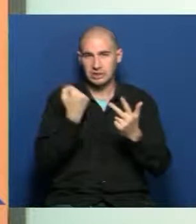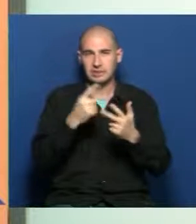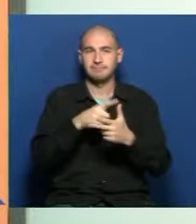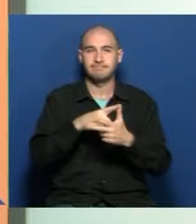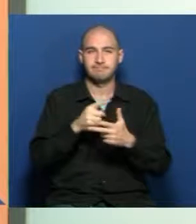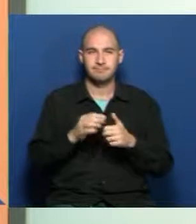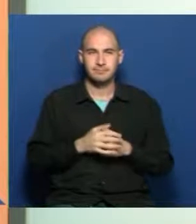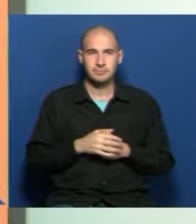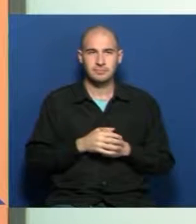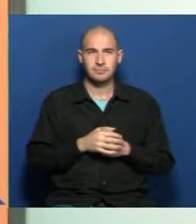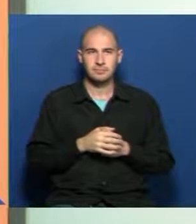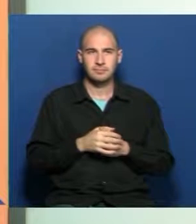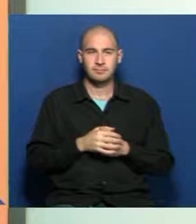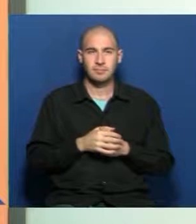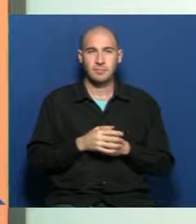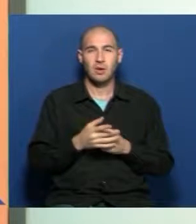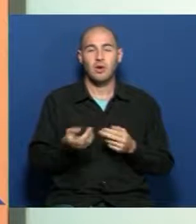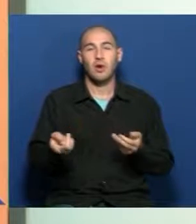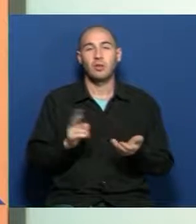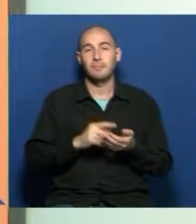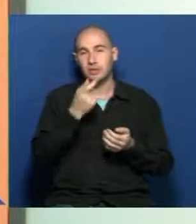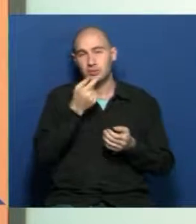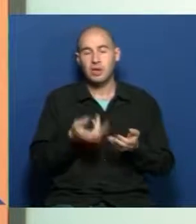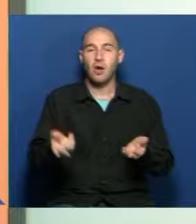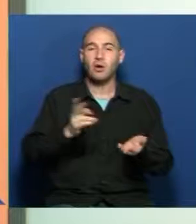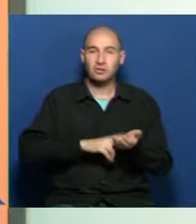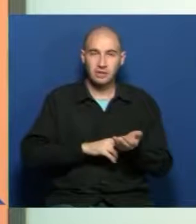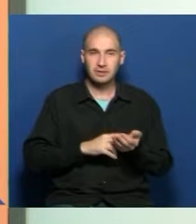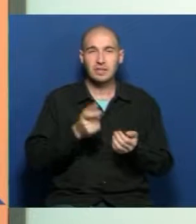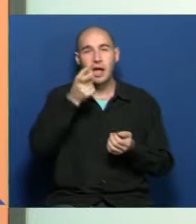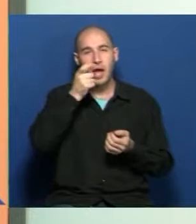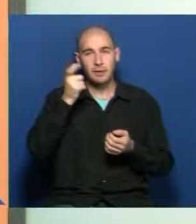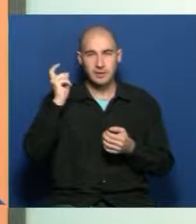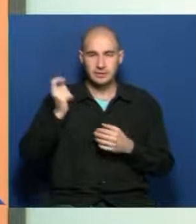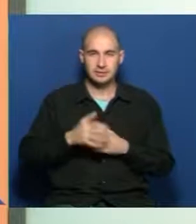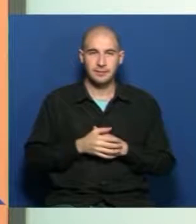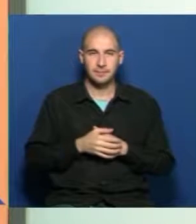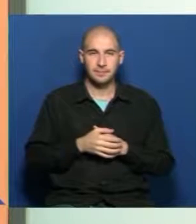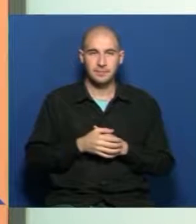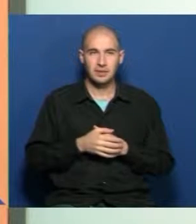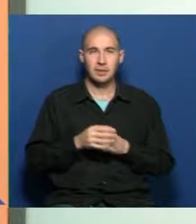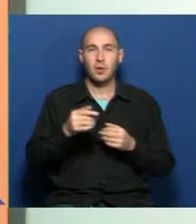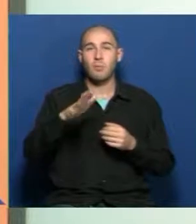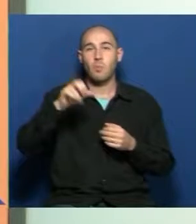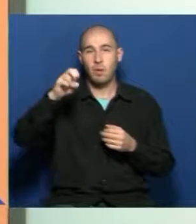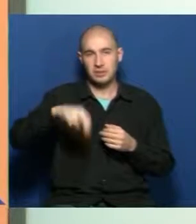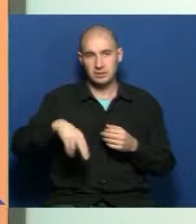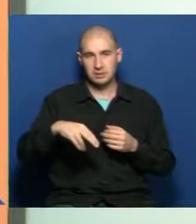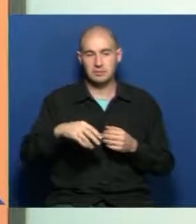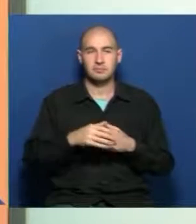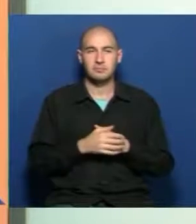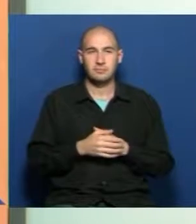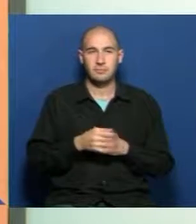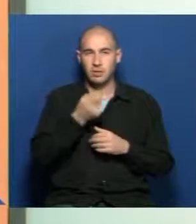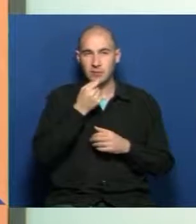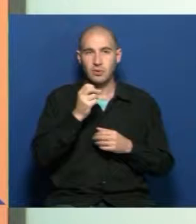es que no queremos volver o que Mendoza vuelva a vivir la experiencia que le ocurrió en Guaymallén, por ejemplo, con